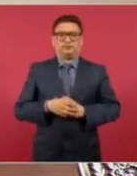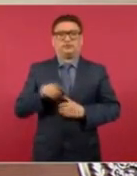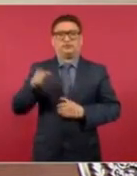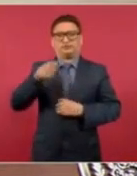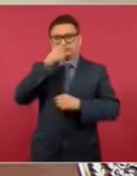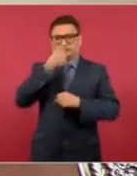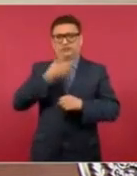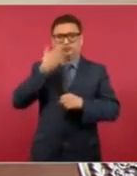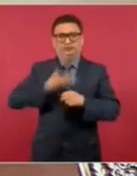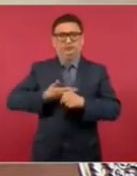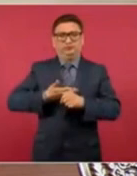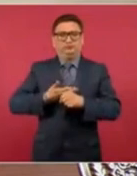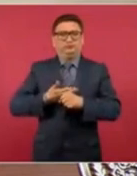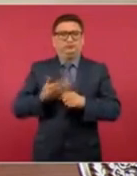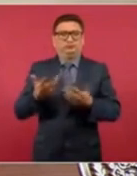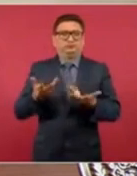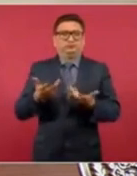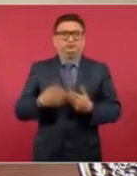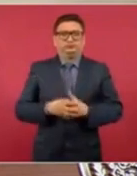secretaría